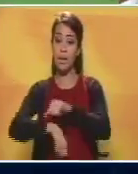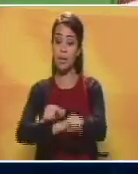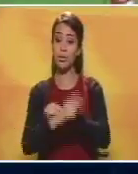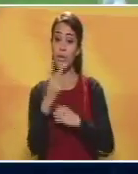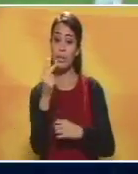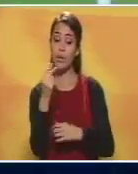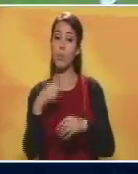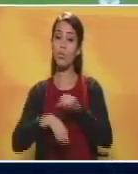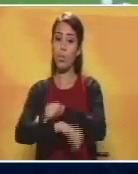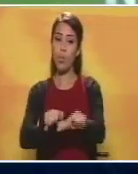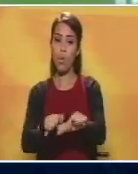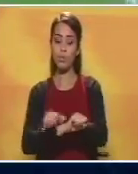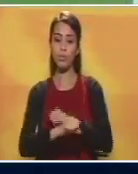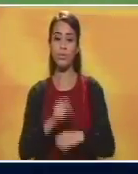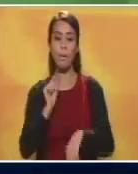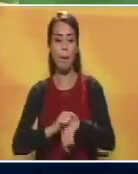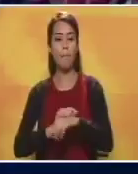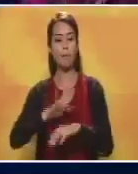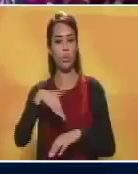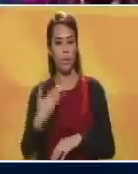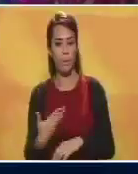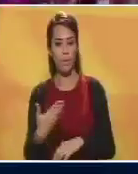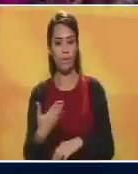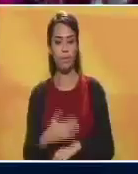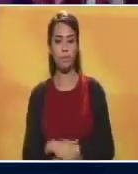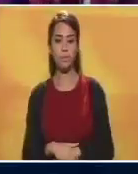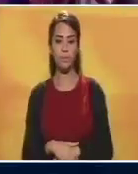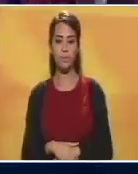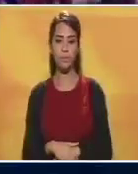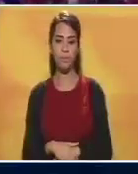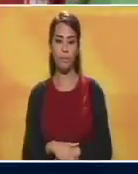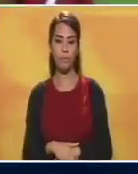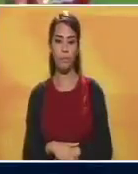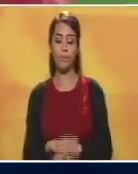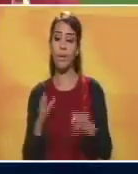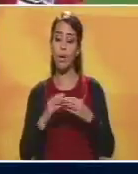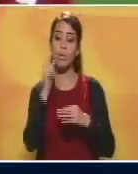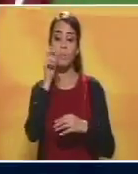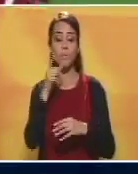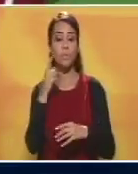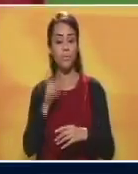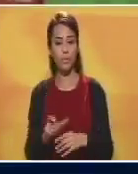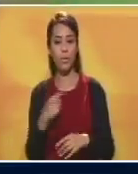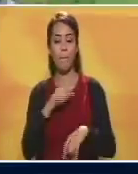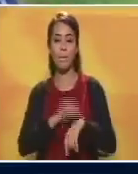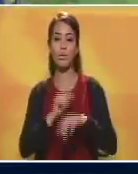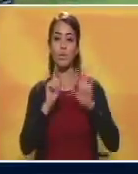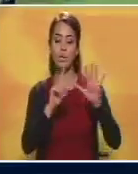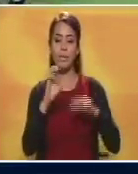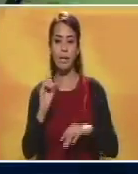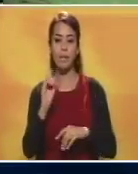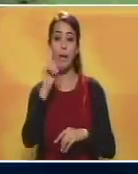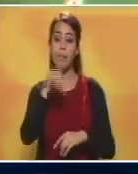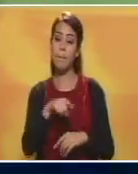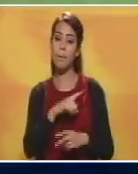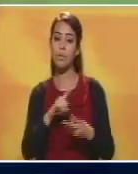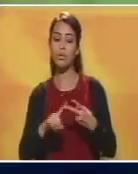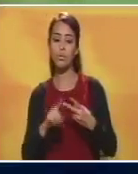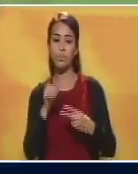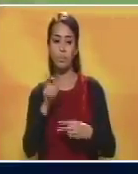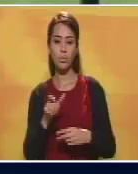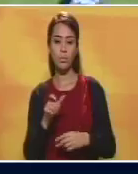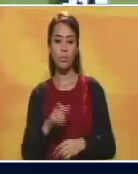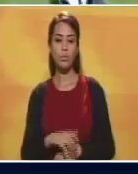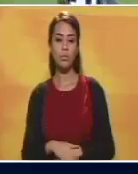el segundo tanto, par de minutos más tarde desde los 12 pasos. El cuadro embajador descontó al minuto 70, también desde el punto de pena